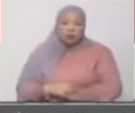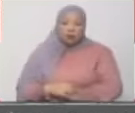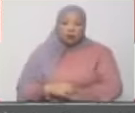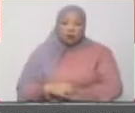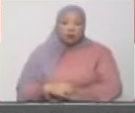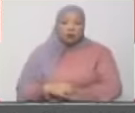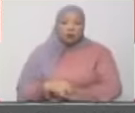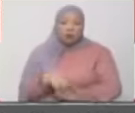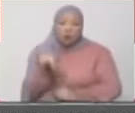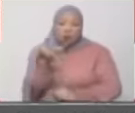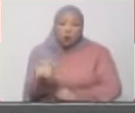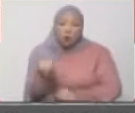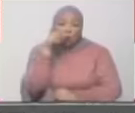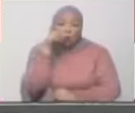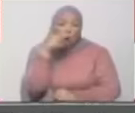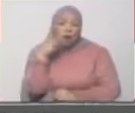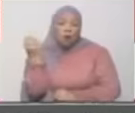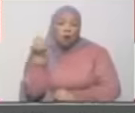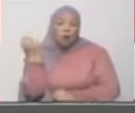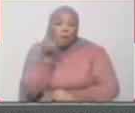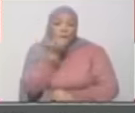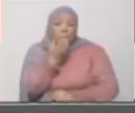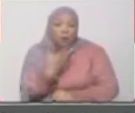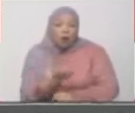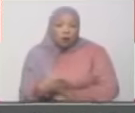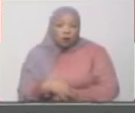que era un muchacho bueno,